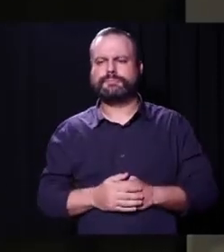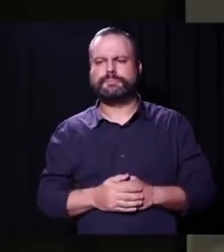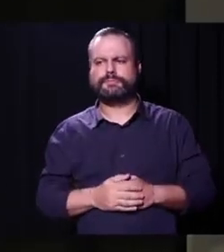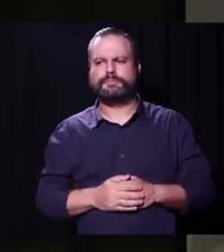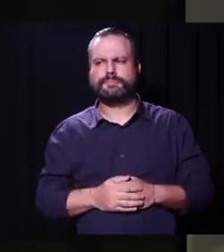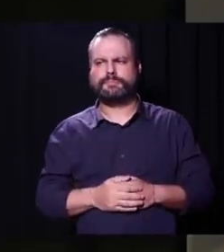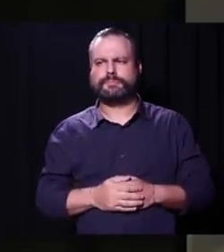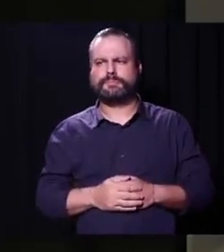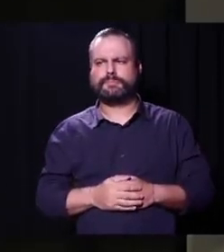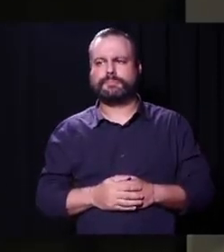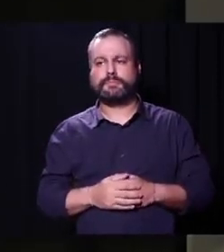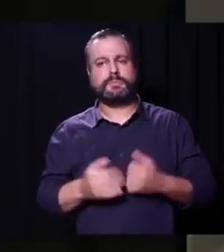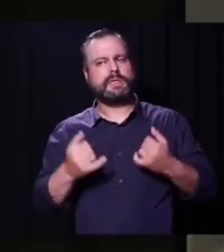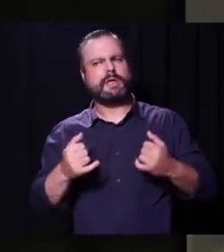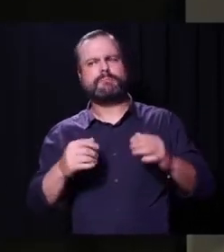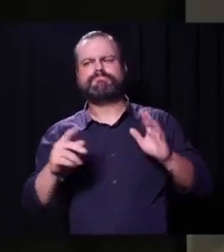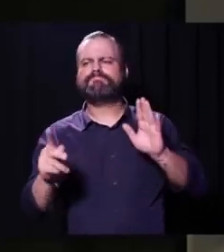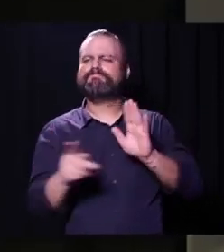Prohibido robar,